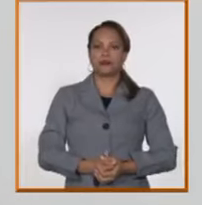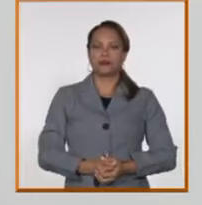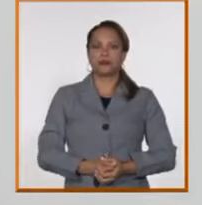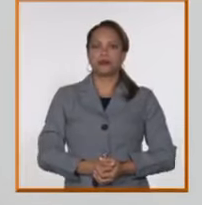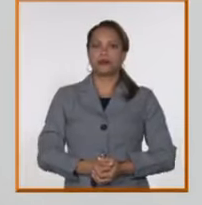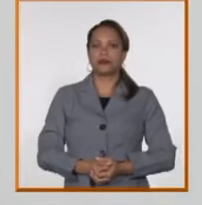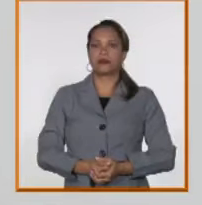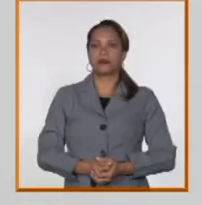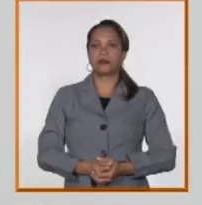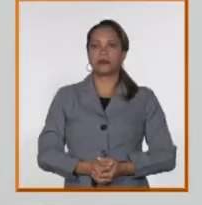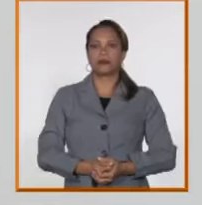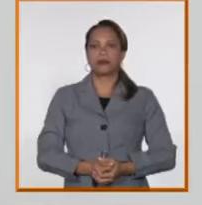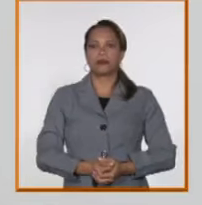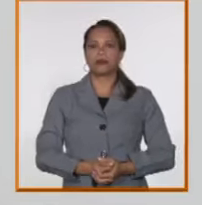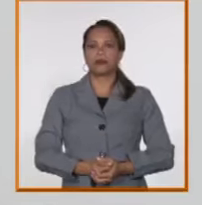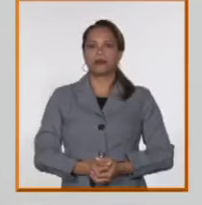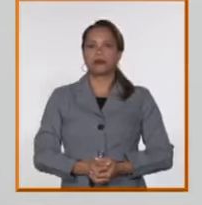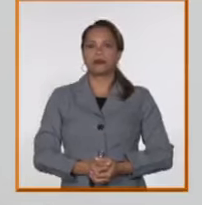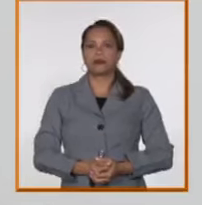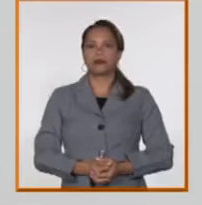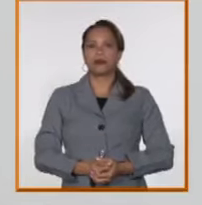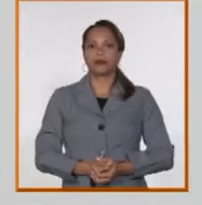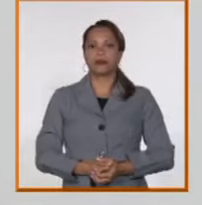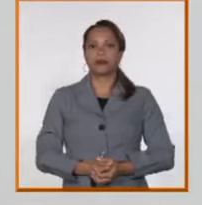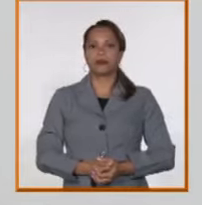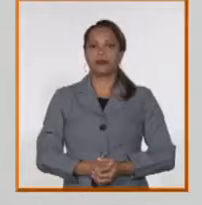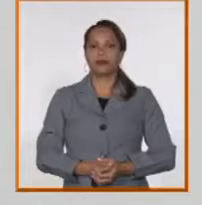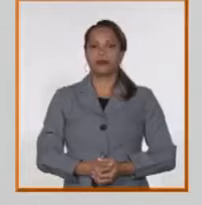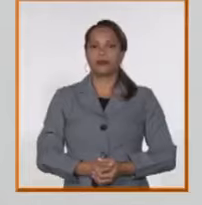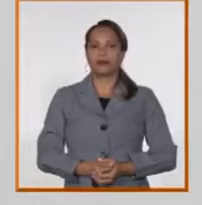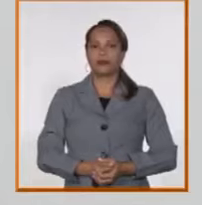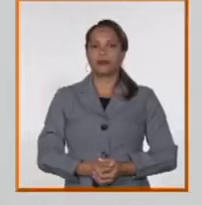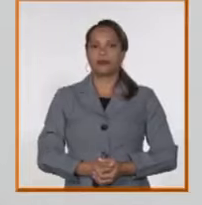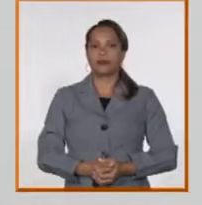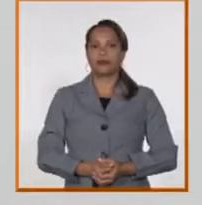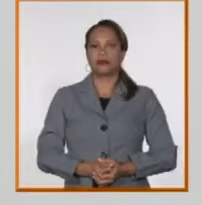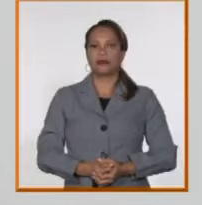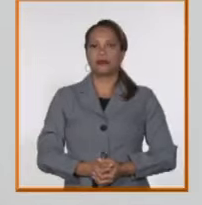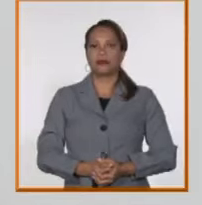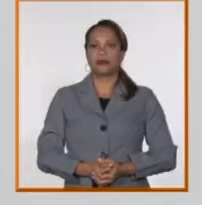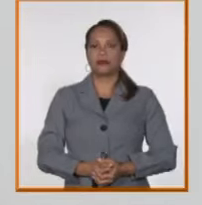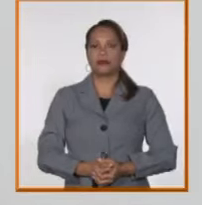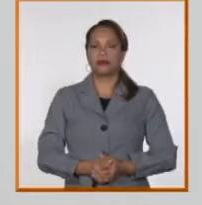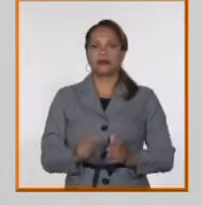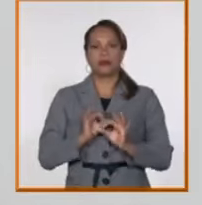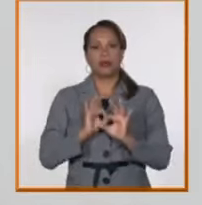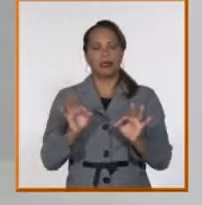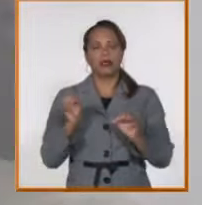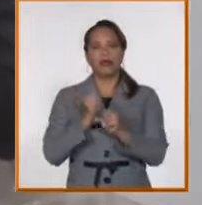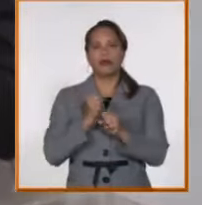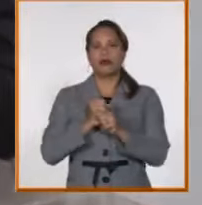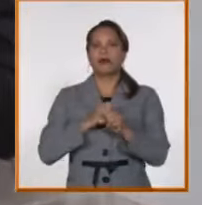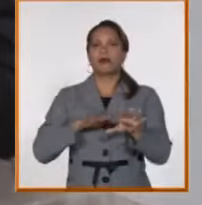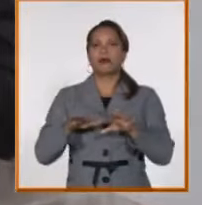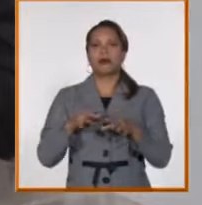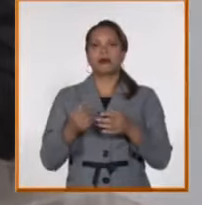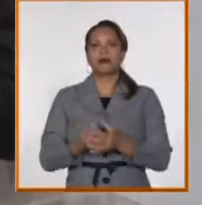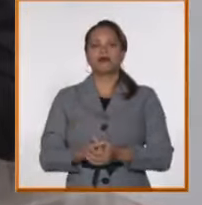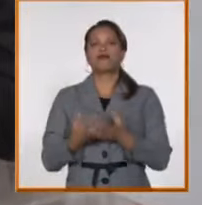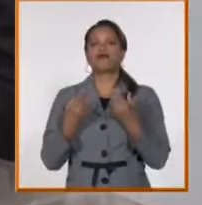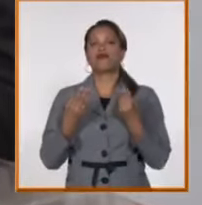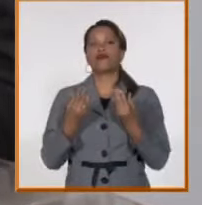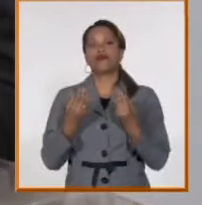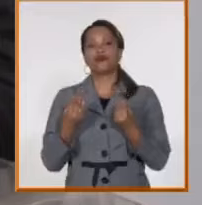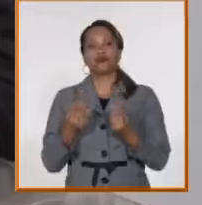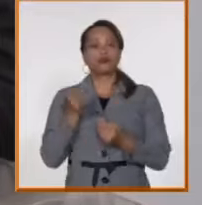los de del potencial eh de la calidad de los trabajadores de su preparación muchas mujeres y muchas